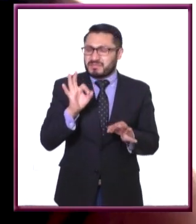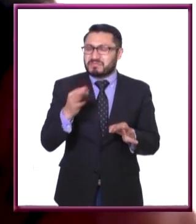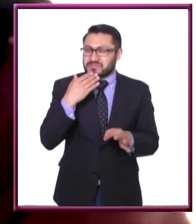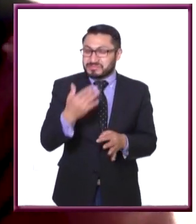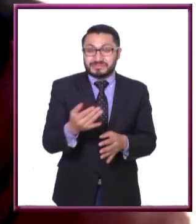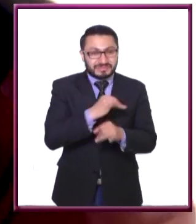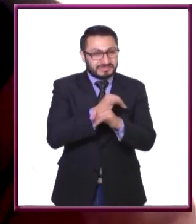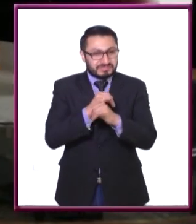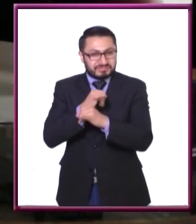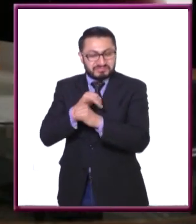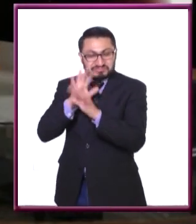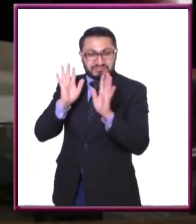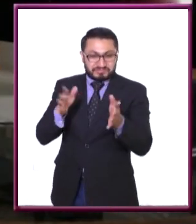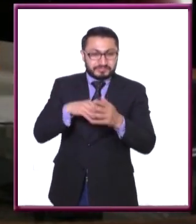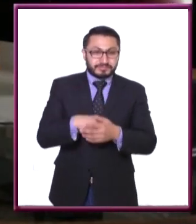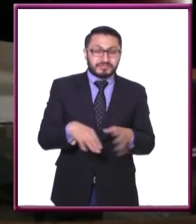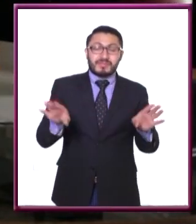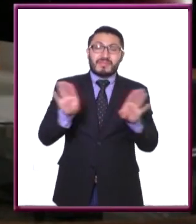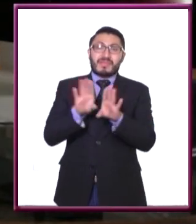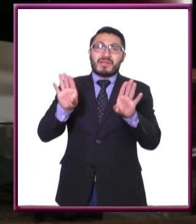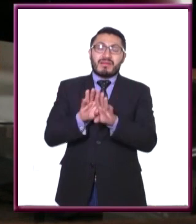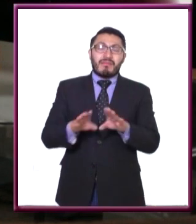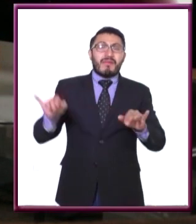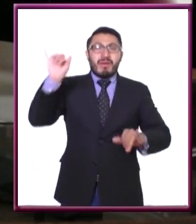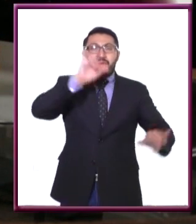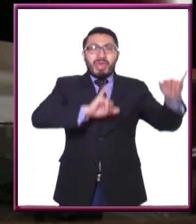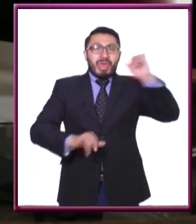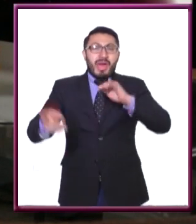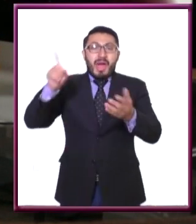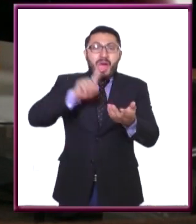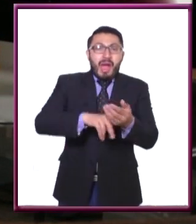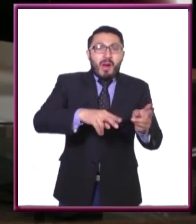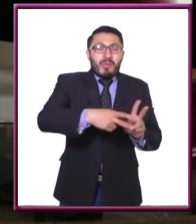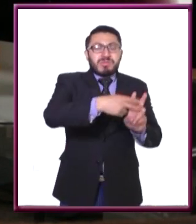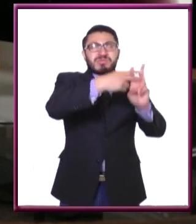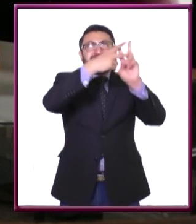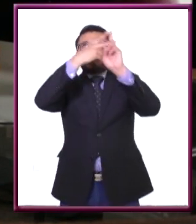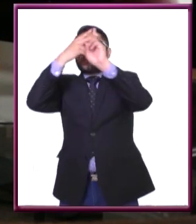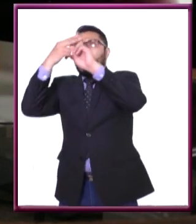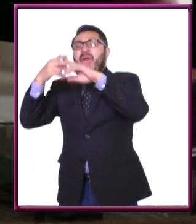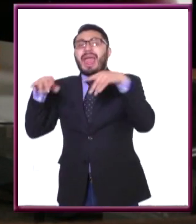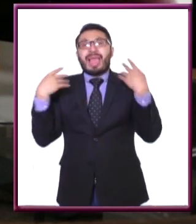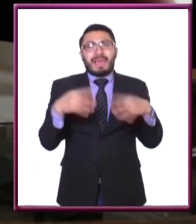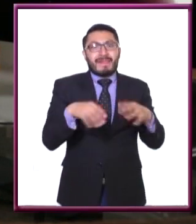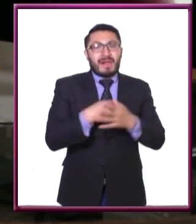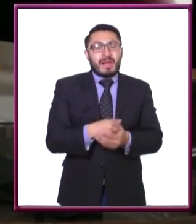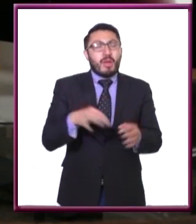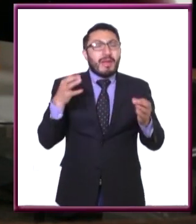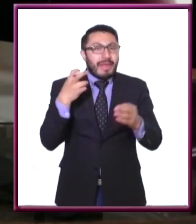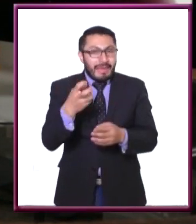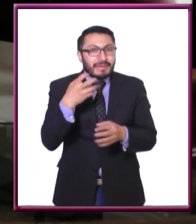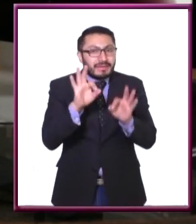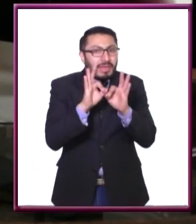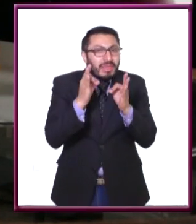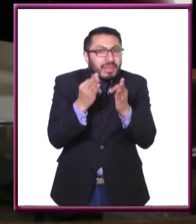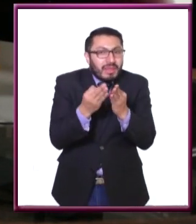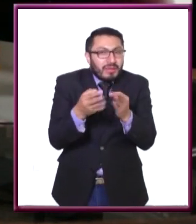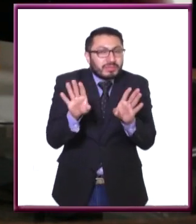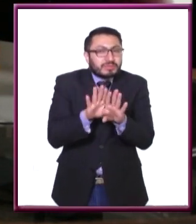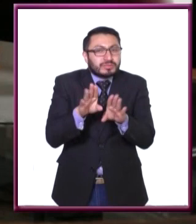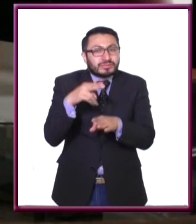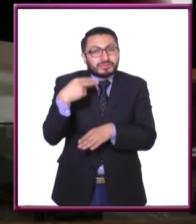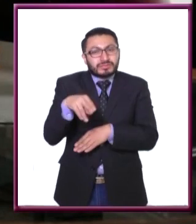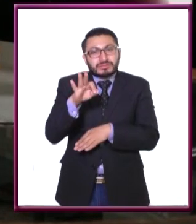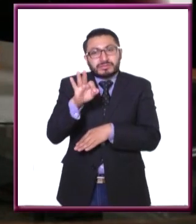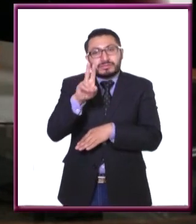perfectamente. ¿Cómo es que se forman los elementos químicos en las estrellas? Precisamente a través de este